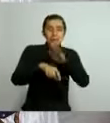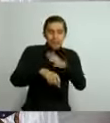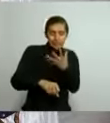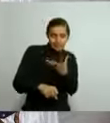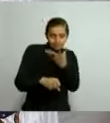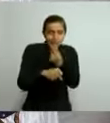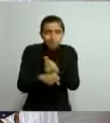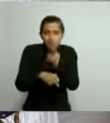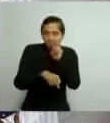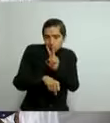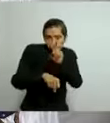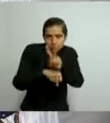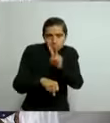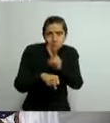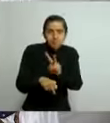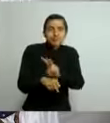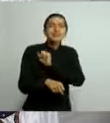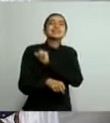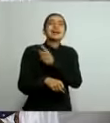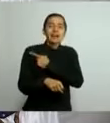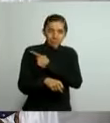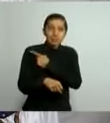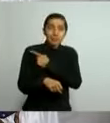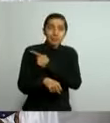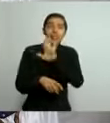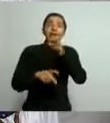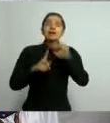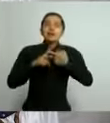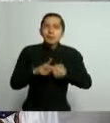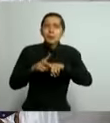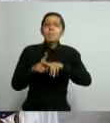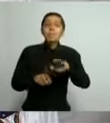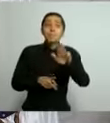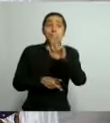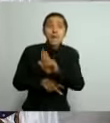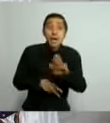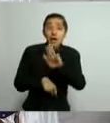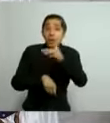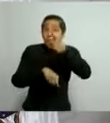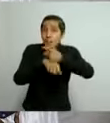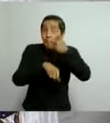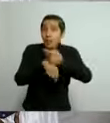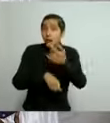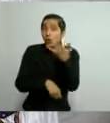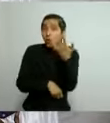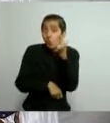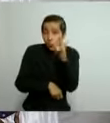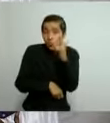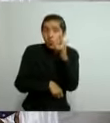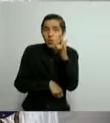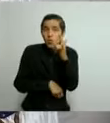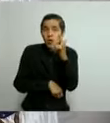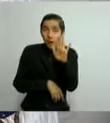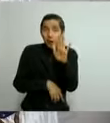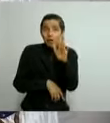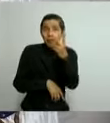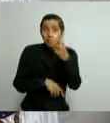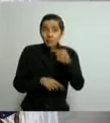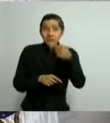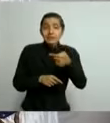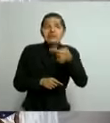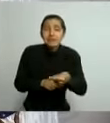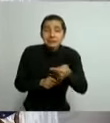vigilancia sanitaria. A partir del miércoles primero de julio, es decir, de pasado mañana,